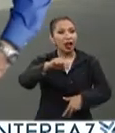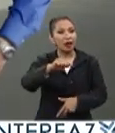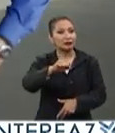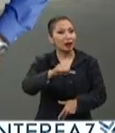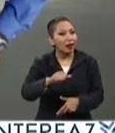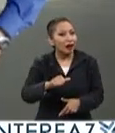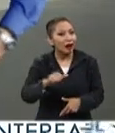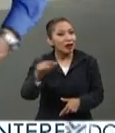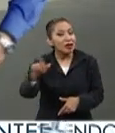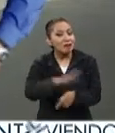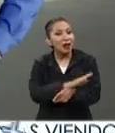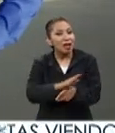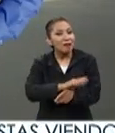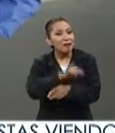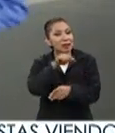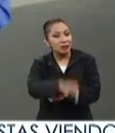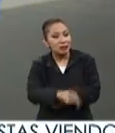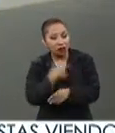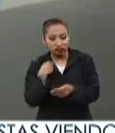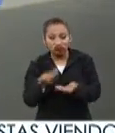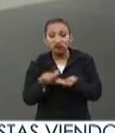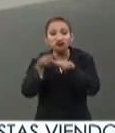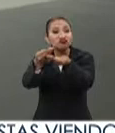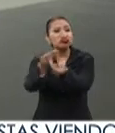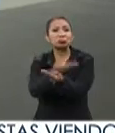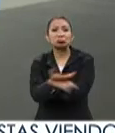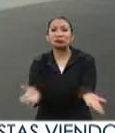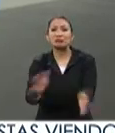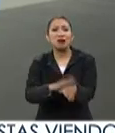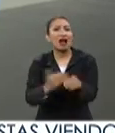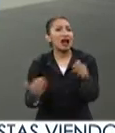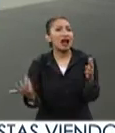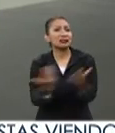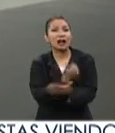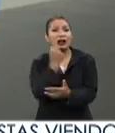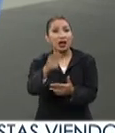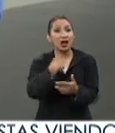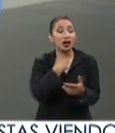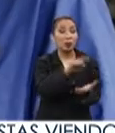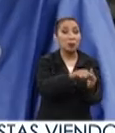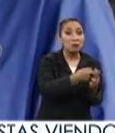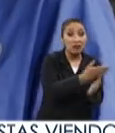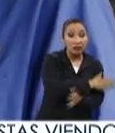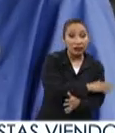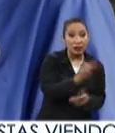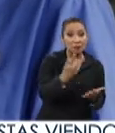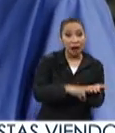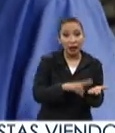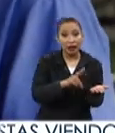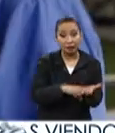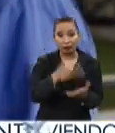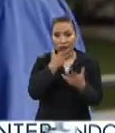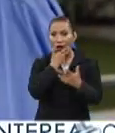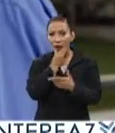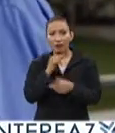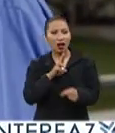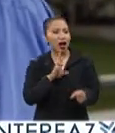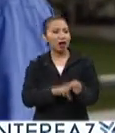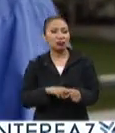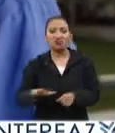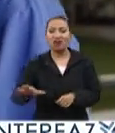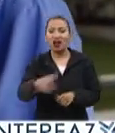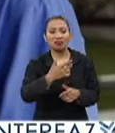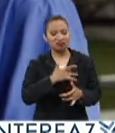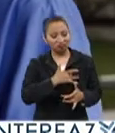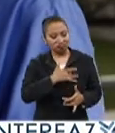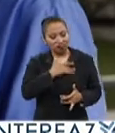NASA y los beneficios que trae son mucho mayores que el costo inicial. El hombre por naturaleza, el